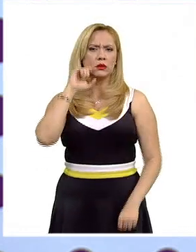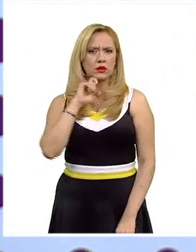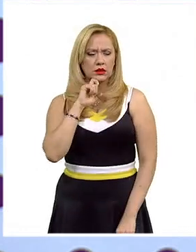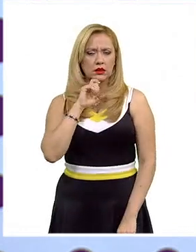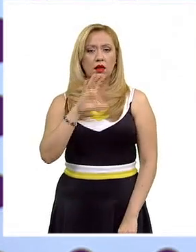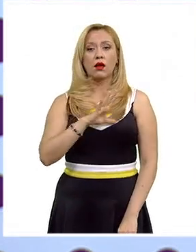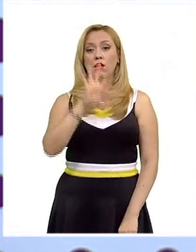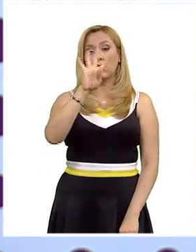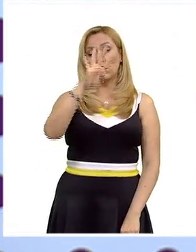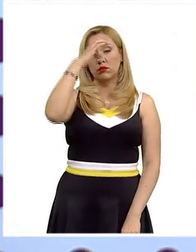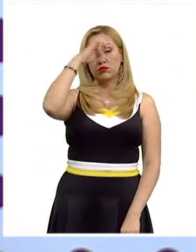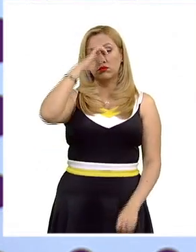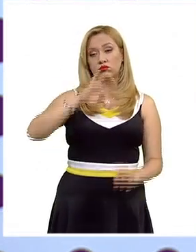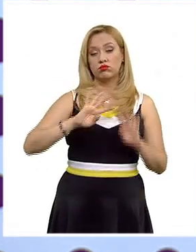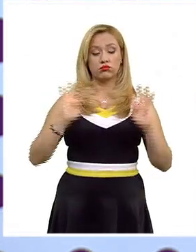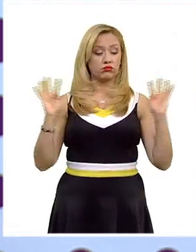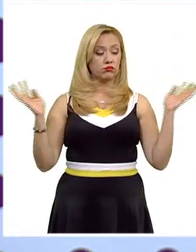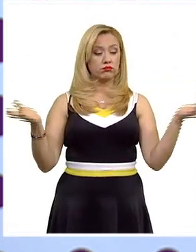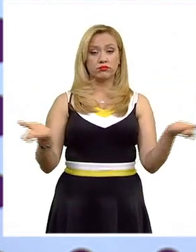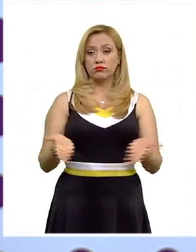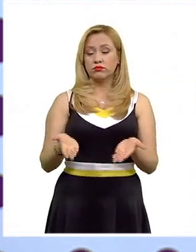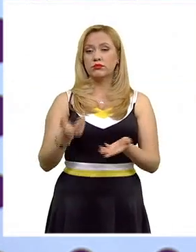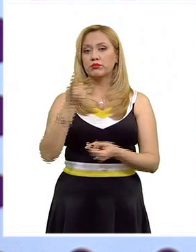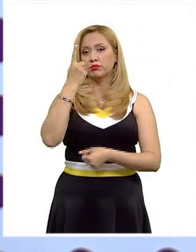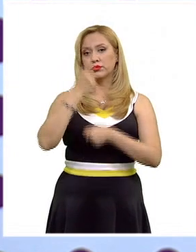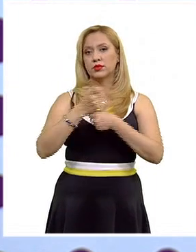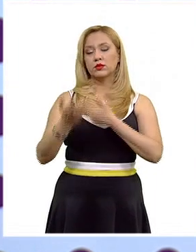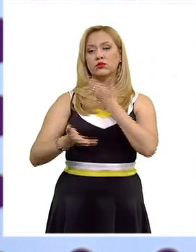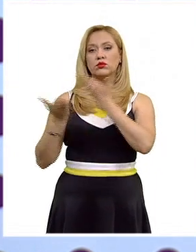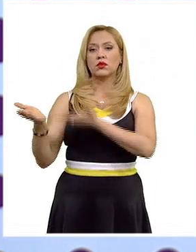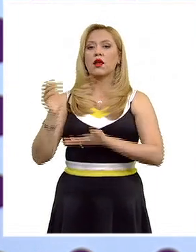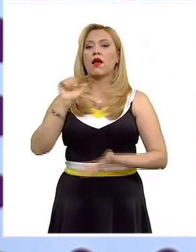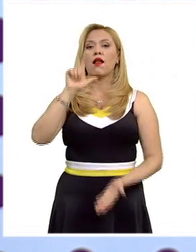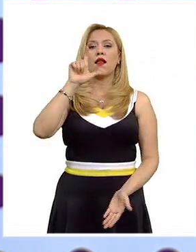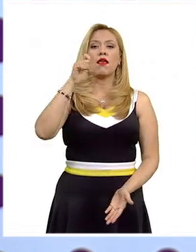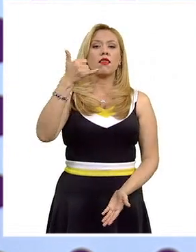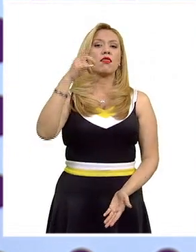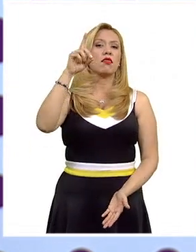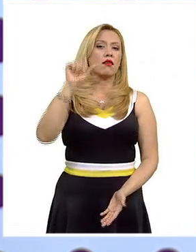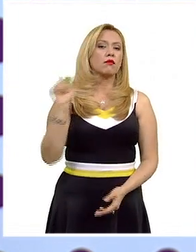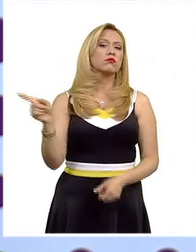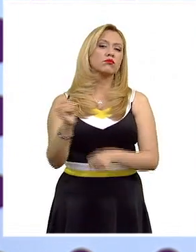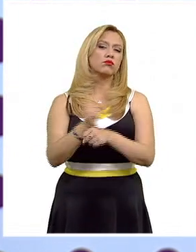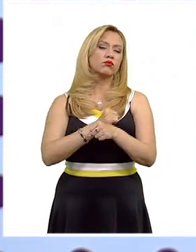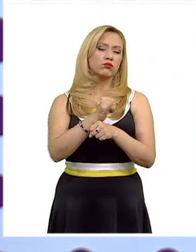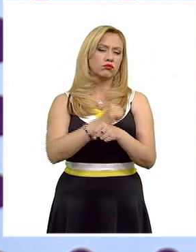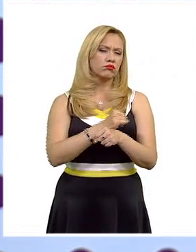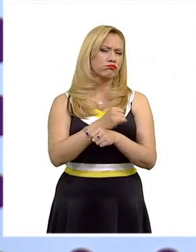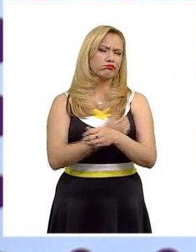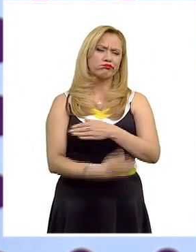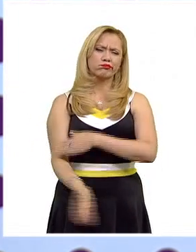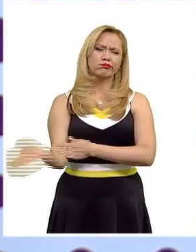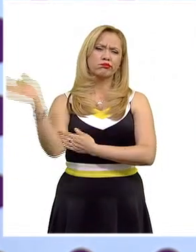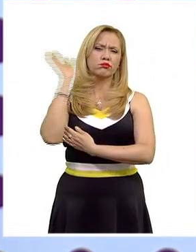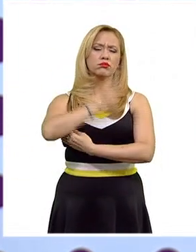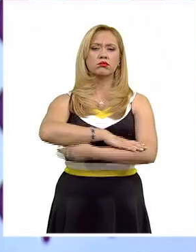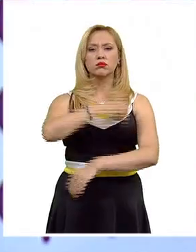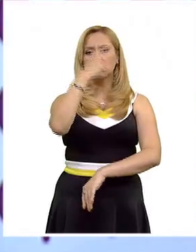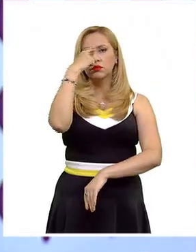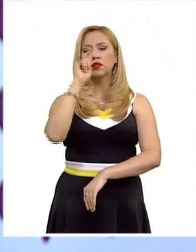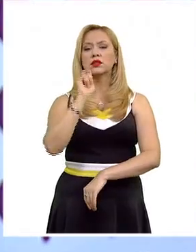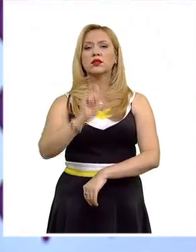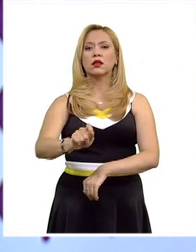4 expertas en la materia y presento en primer lugar a Leida Hernández Cervantes, quien es investigadora de tiempo completo del Centro de